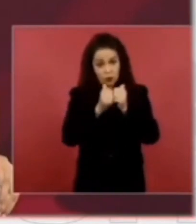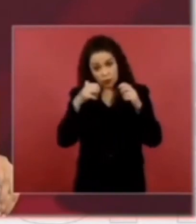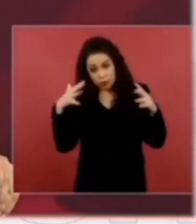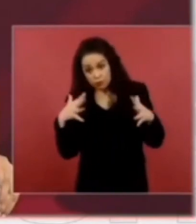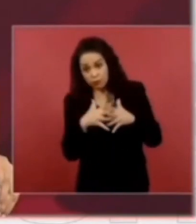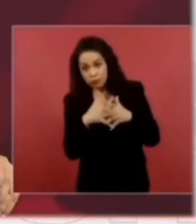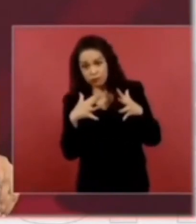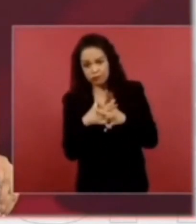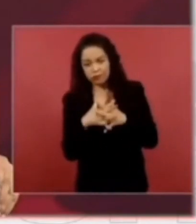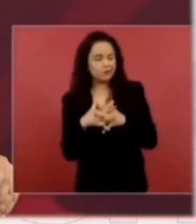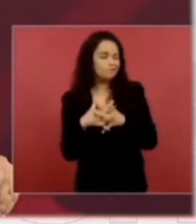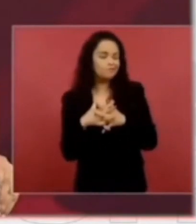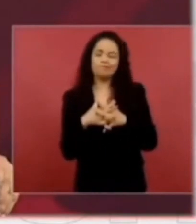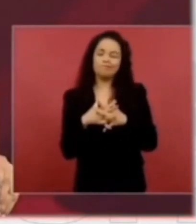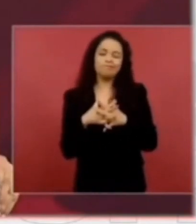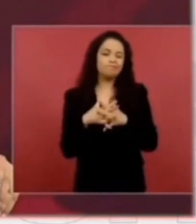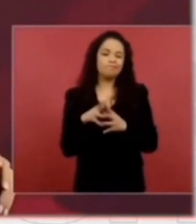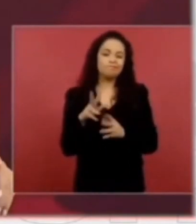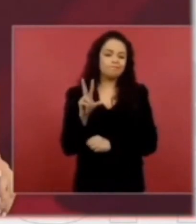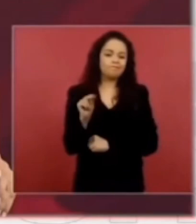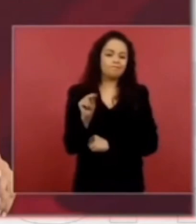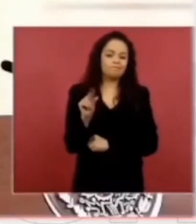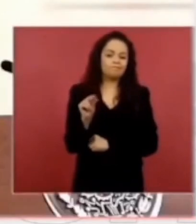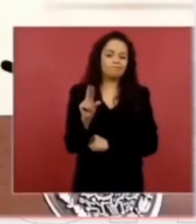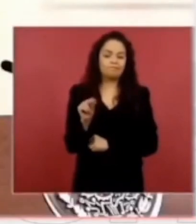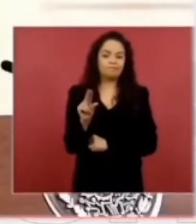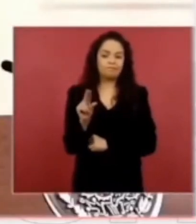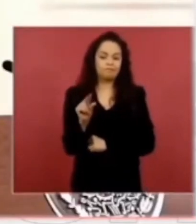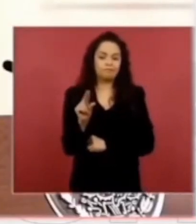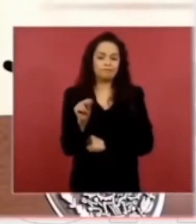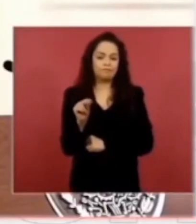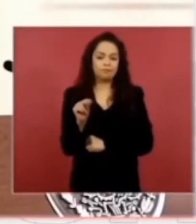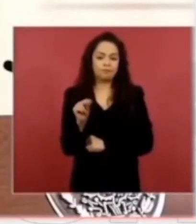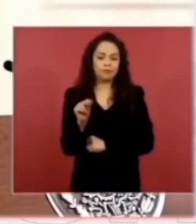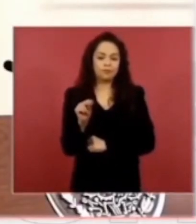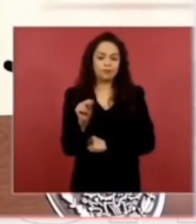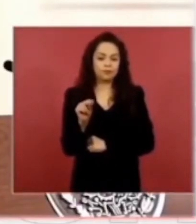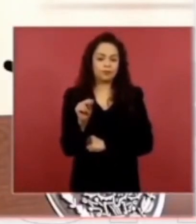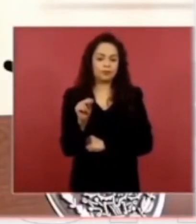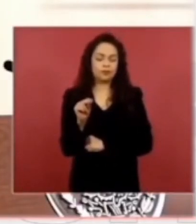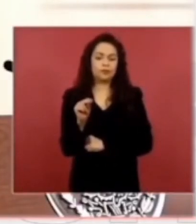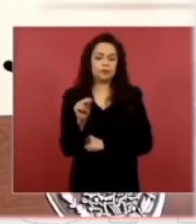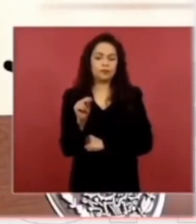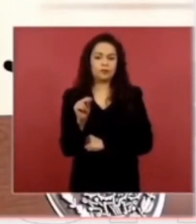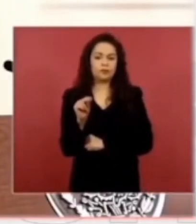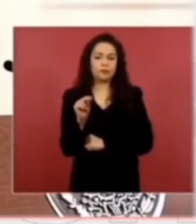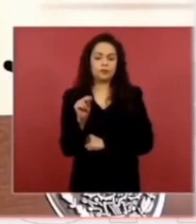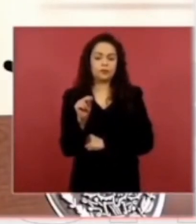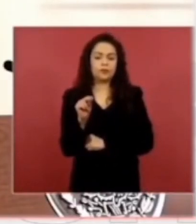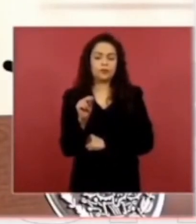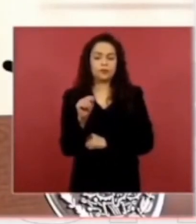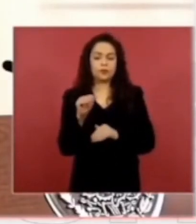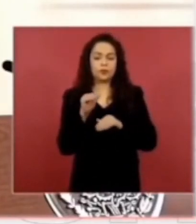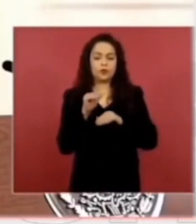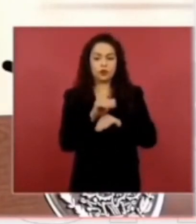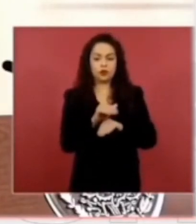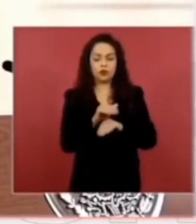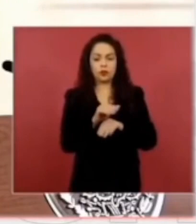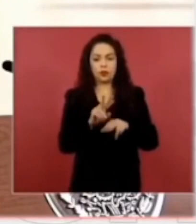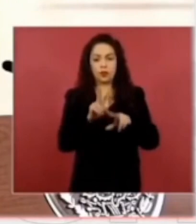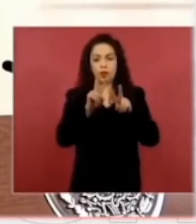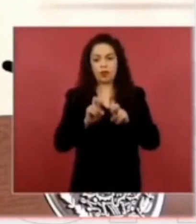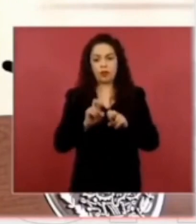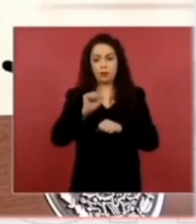Es muy claro el mandato de nuestra Constitución en cuanto a política